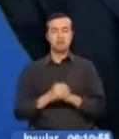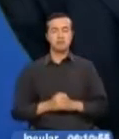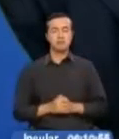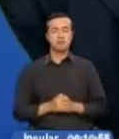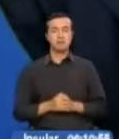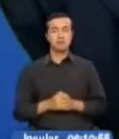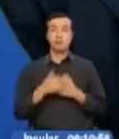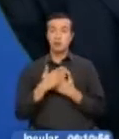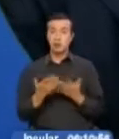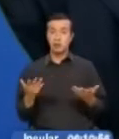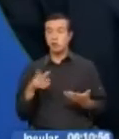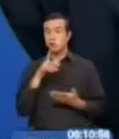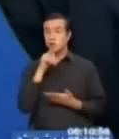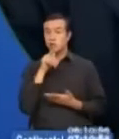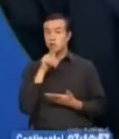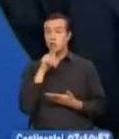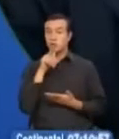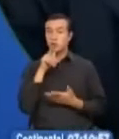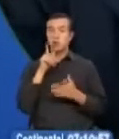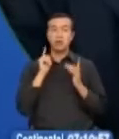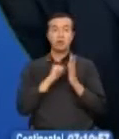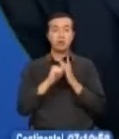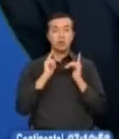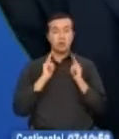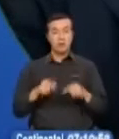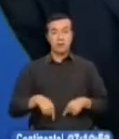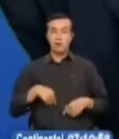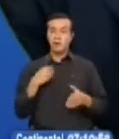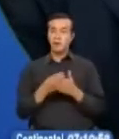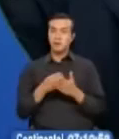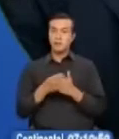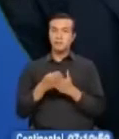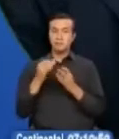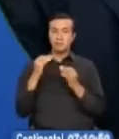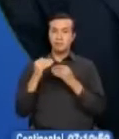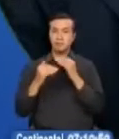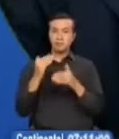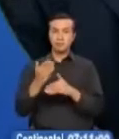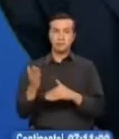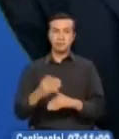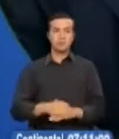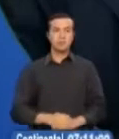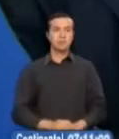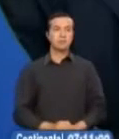esto adquiere la red pública a través de salud mediante este procedimiento